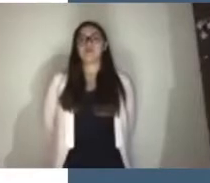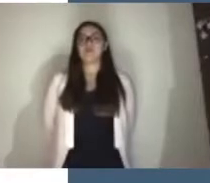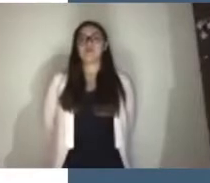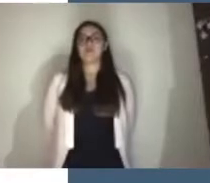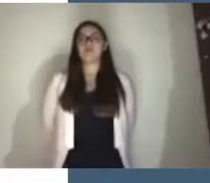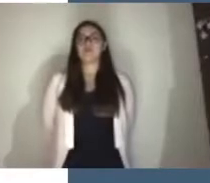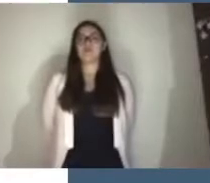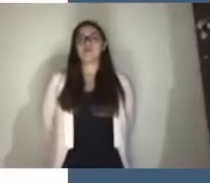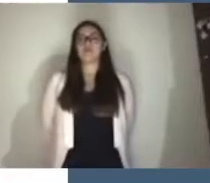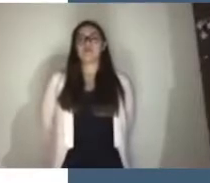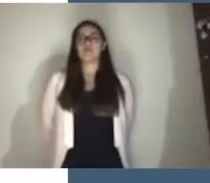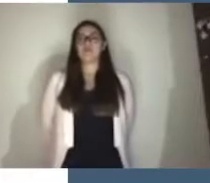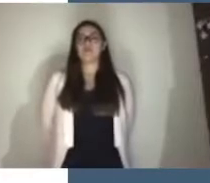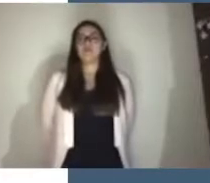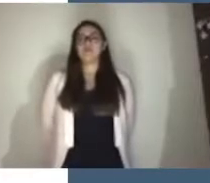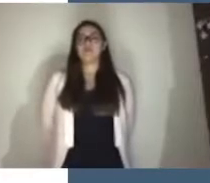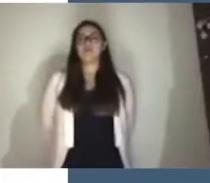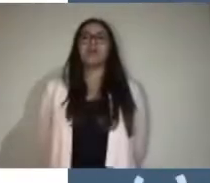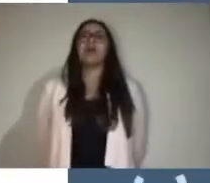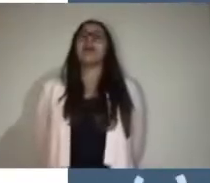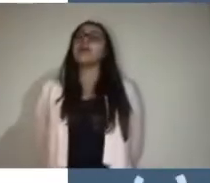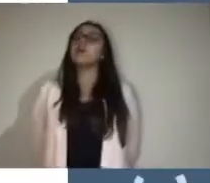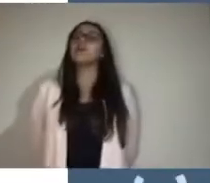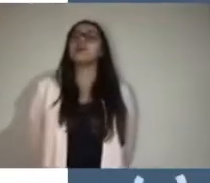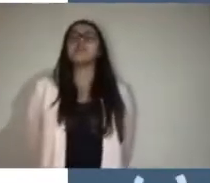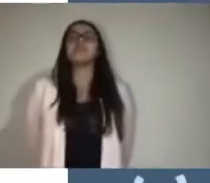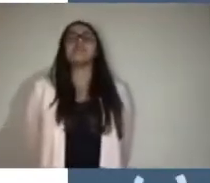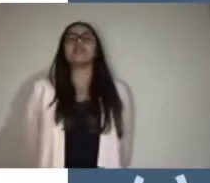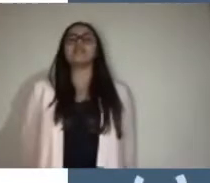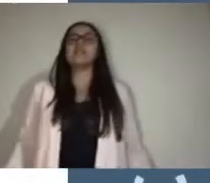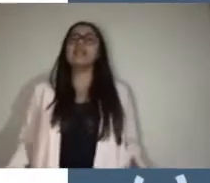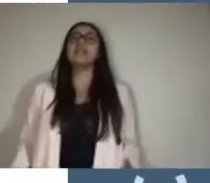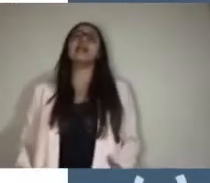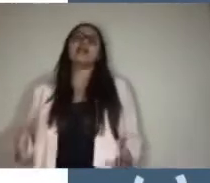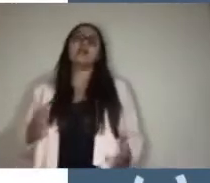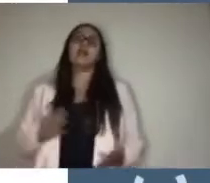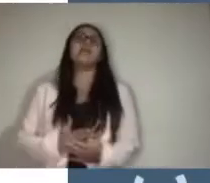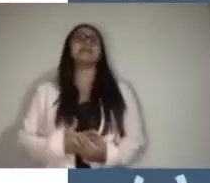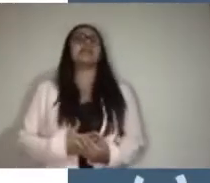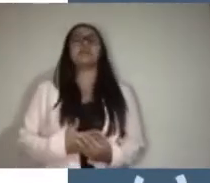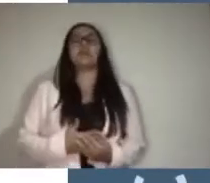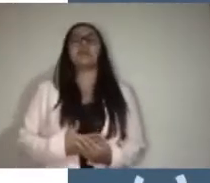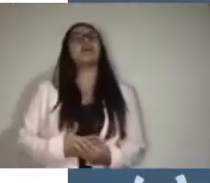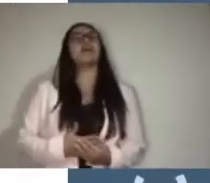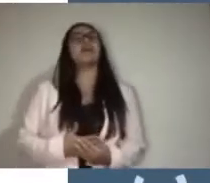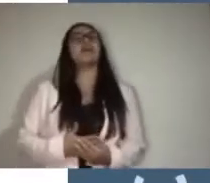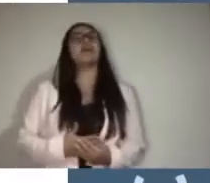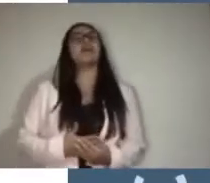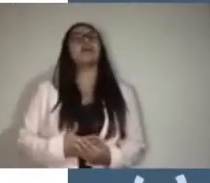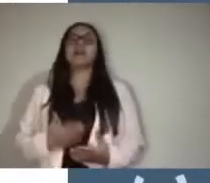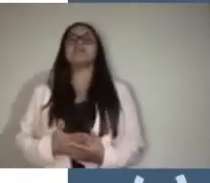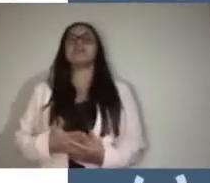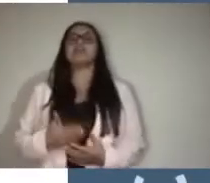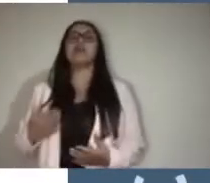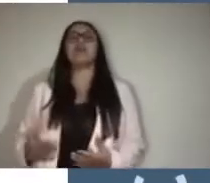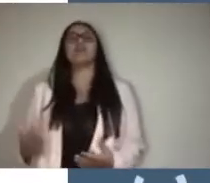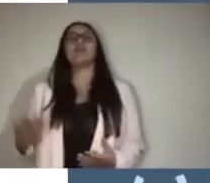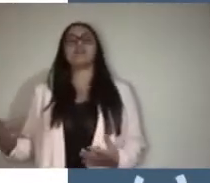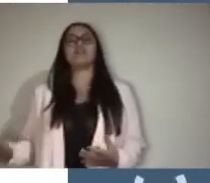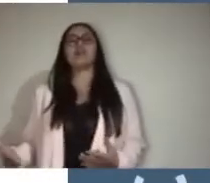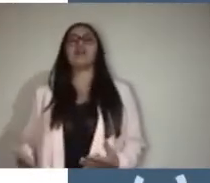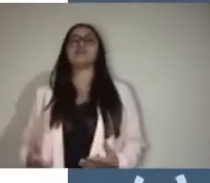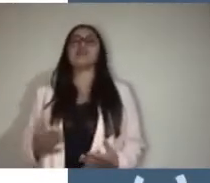misma universidad, que es en el de Queen's University Belfast. En cuanto a la significancia clínica, el problema es que la sobrevida de los pacientes con cáncer de